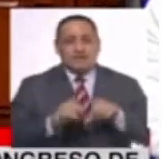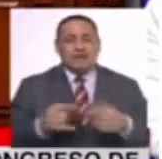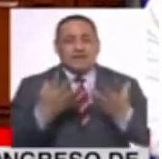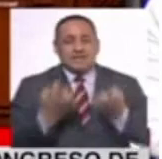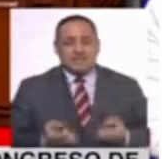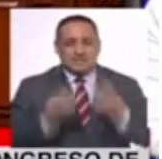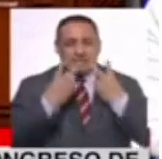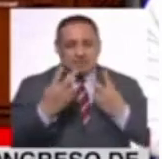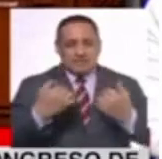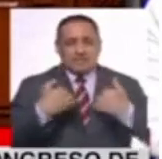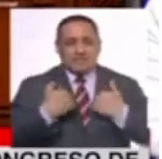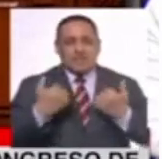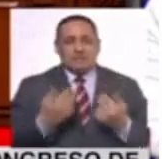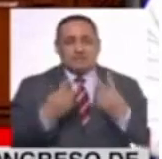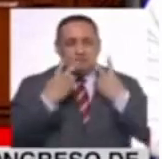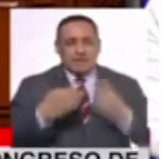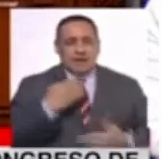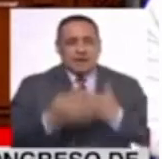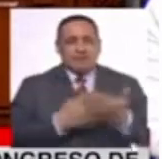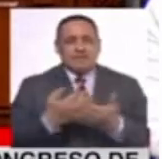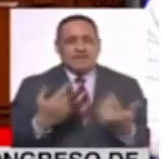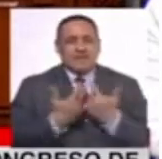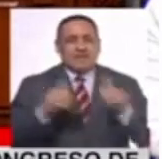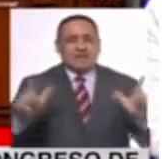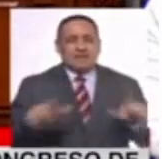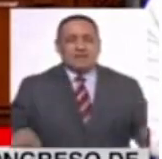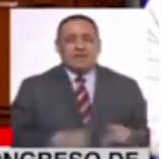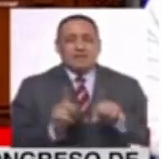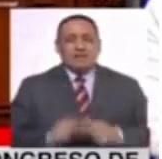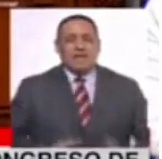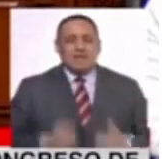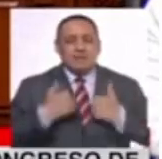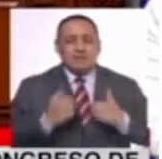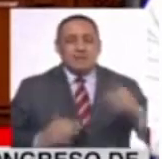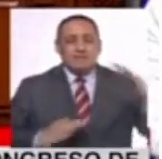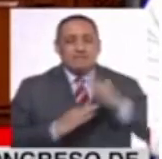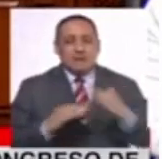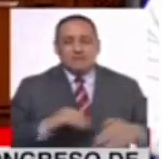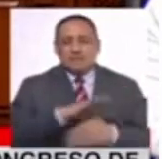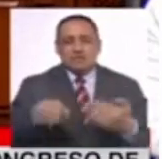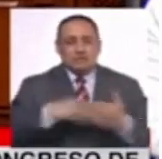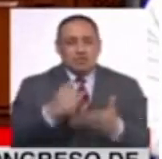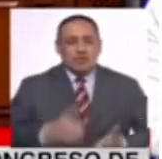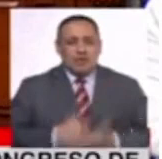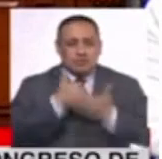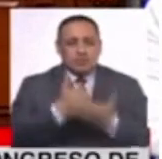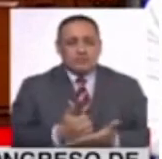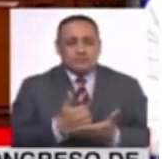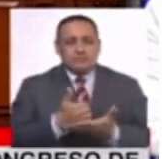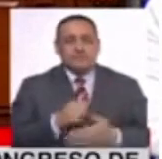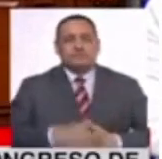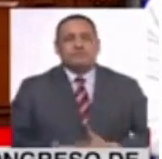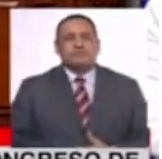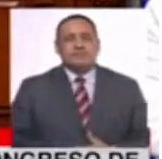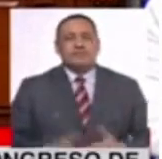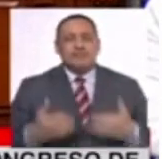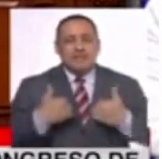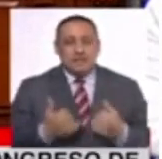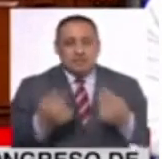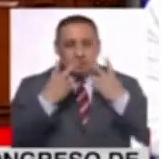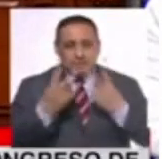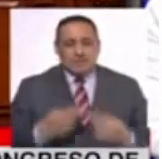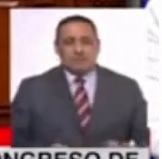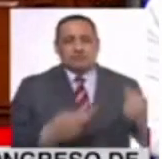deseo de tener un país próspero, libre y que vive en paz en busca de su bienestar. Tenemos